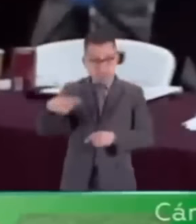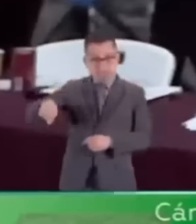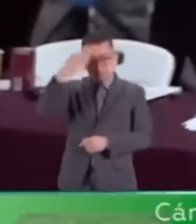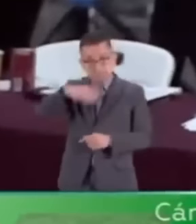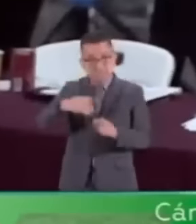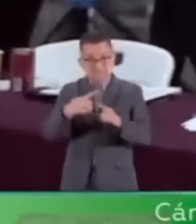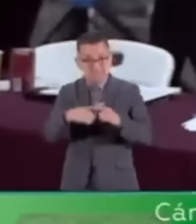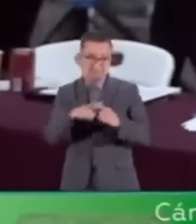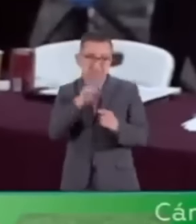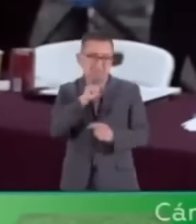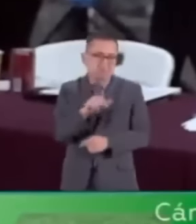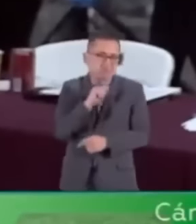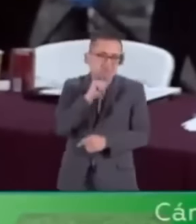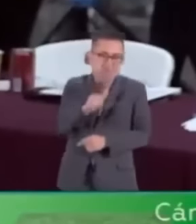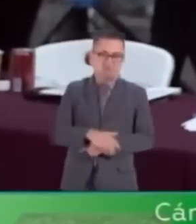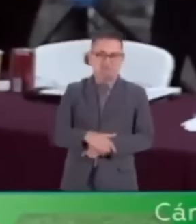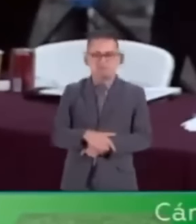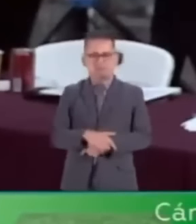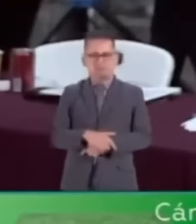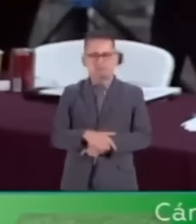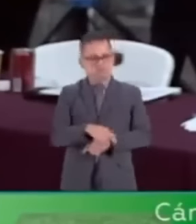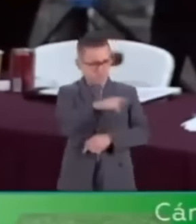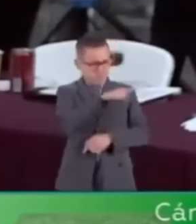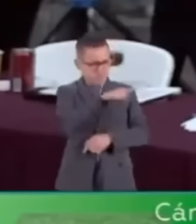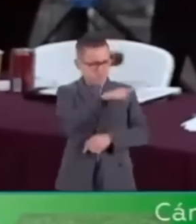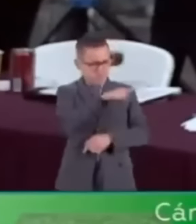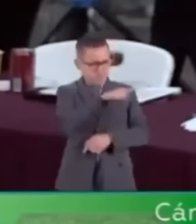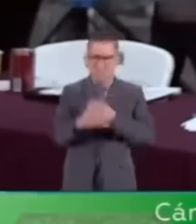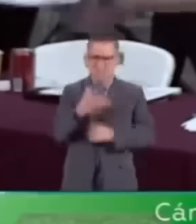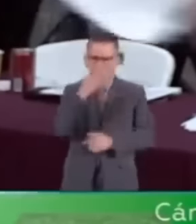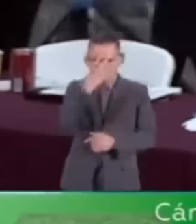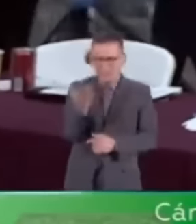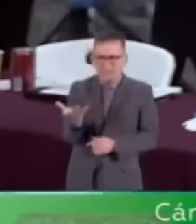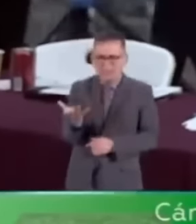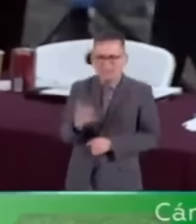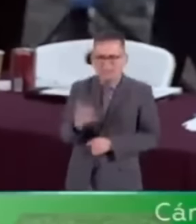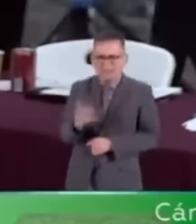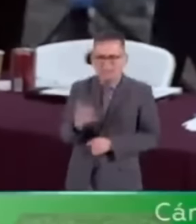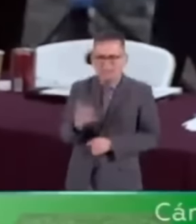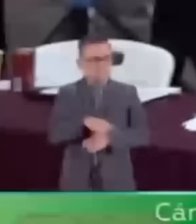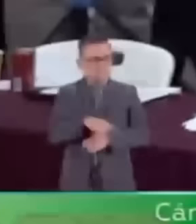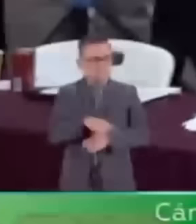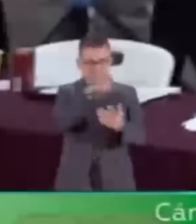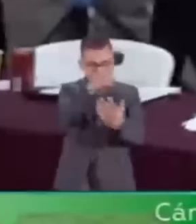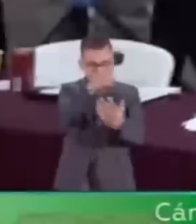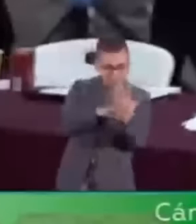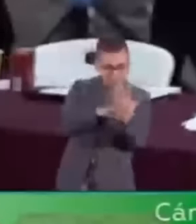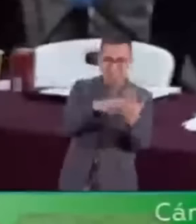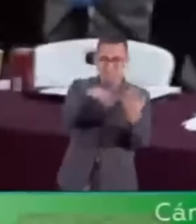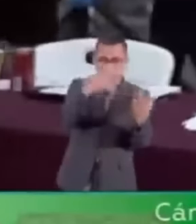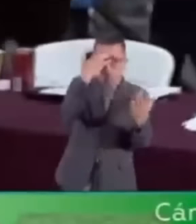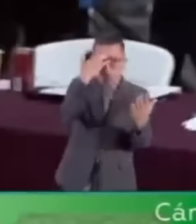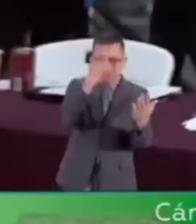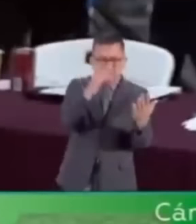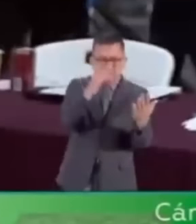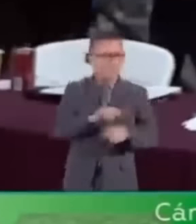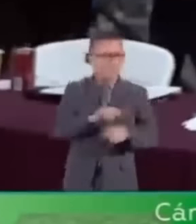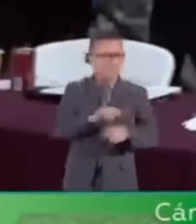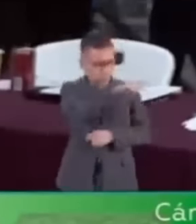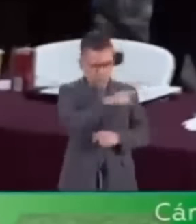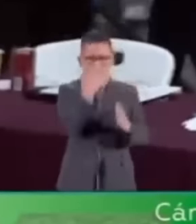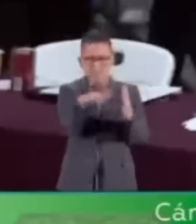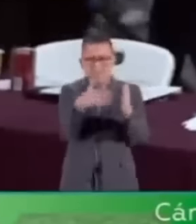Yo no sé cómo no se les cae la cara de vergüenza. Ni siquiera conocen la reforma. ¿Cuántos aquí la han leído?